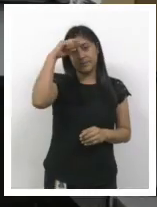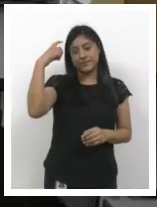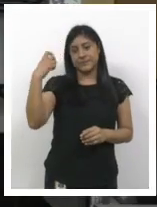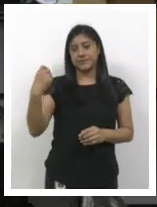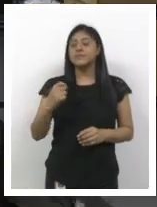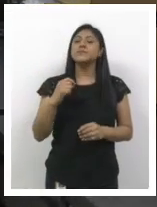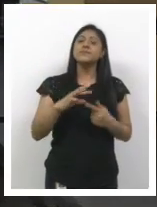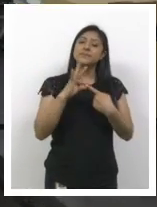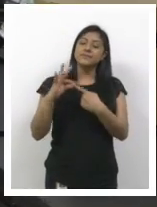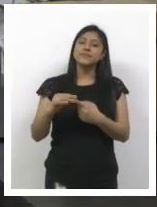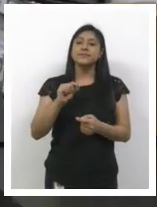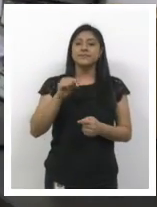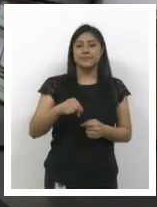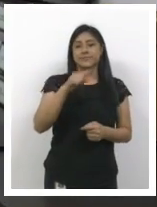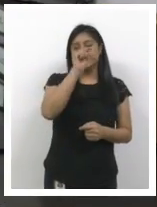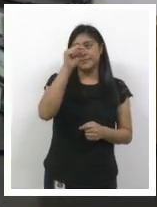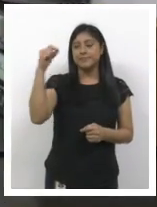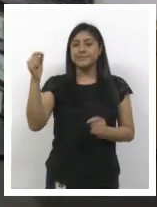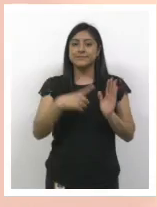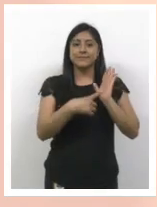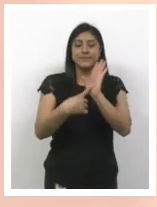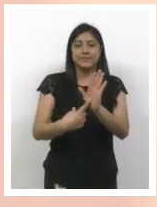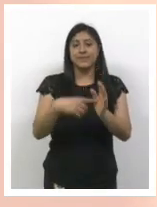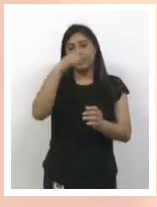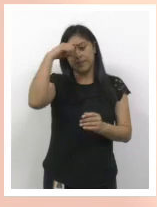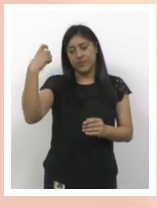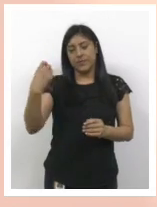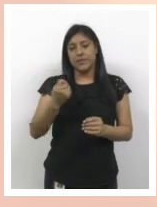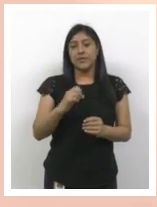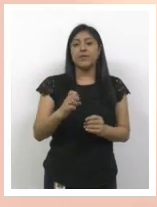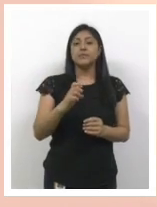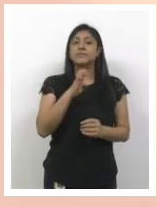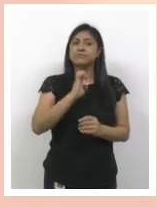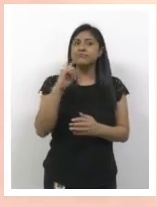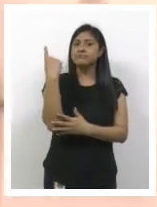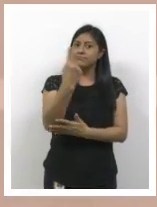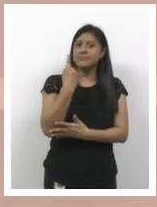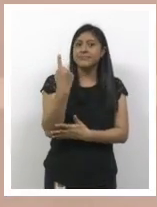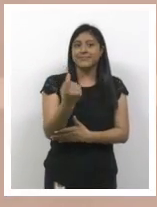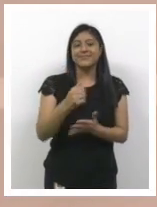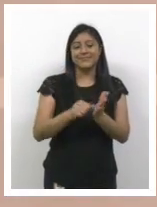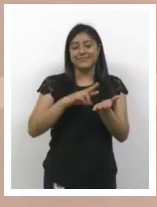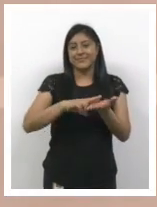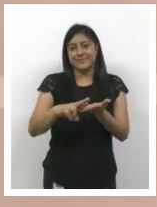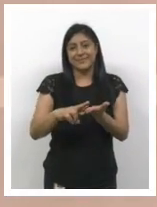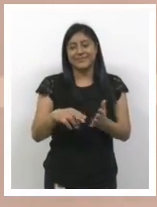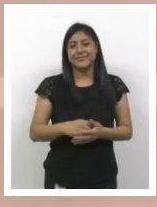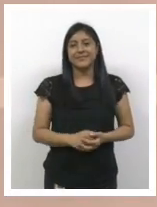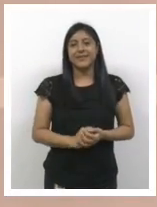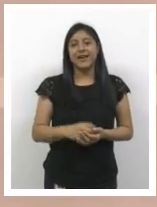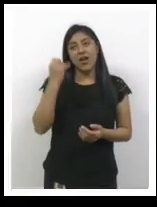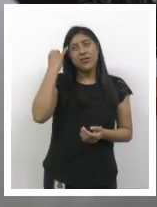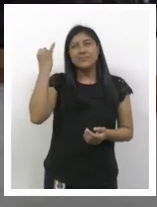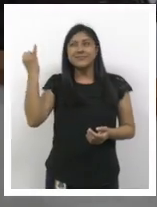El empleado distinguido de esta semana nos demuestra que su labor resulta indispensable en el Registro Nacional de las